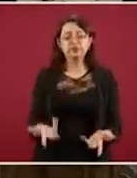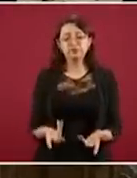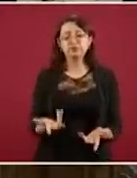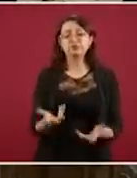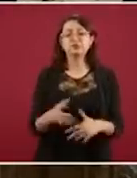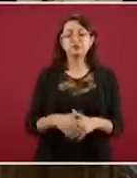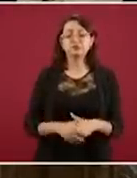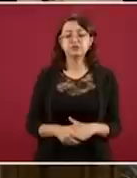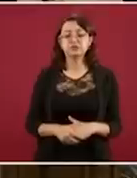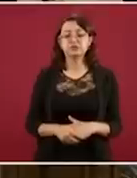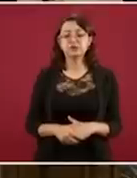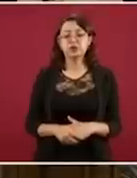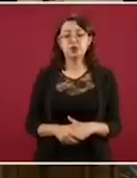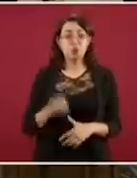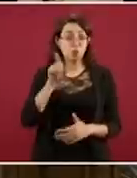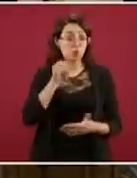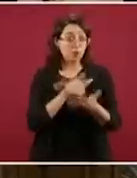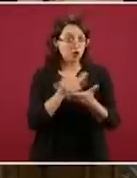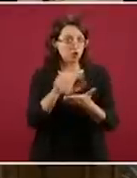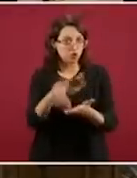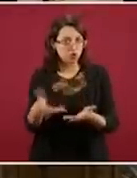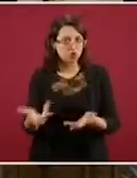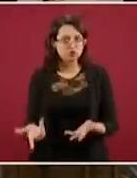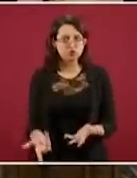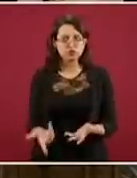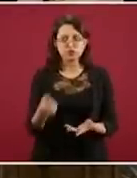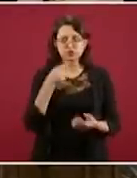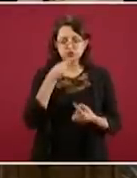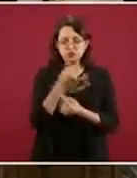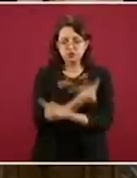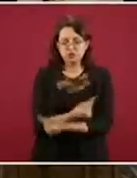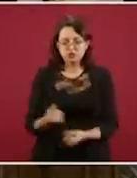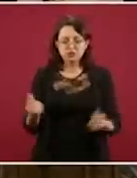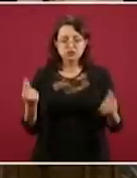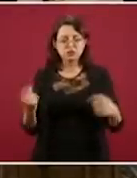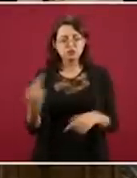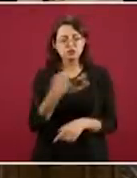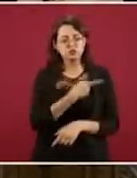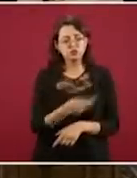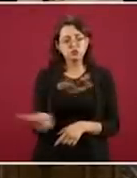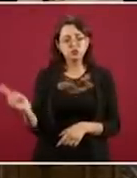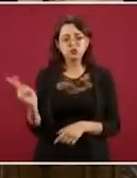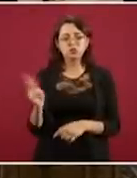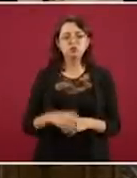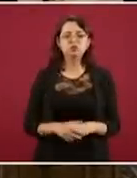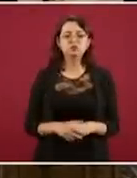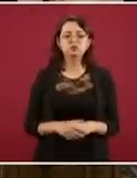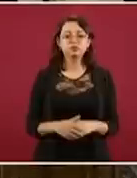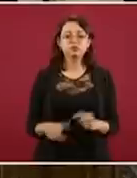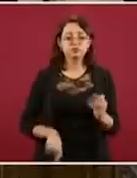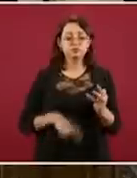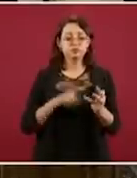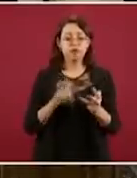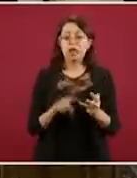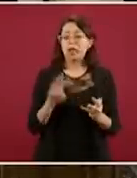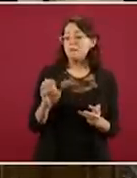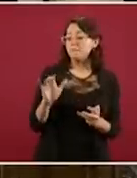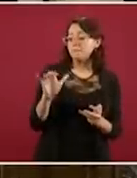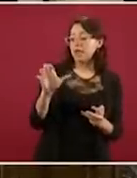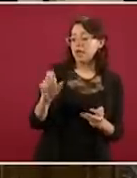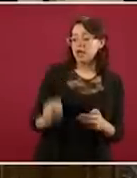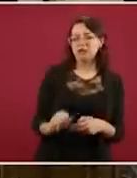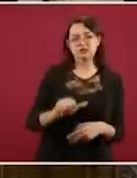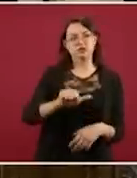casi para 1,000,000 de niñas, niños pobres. Las becas son como